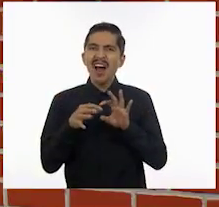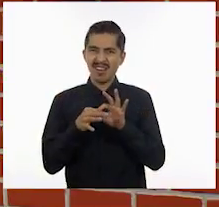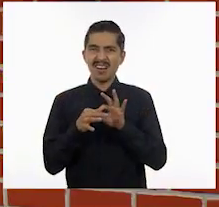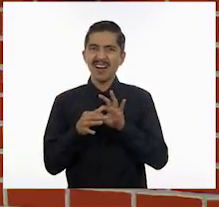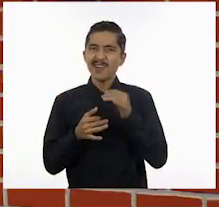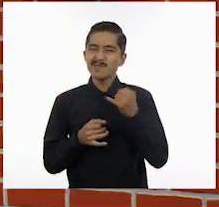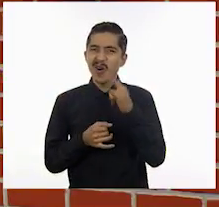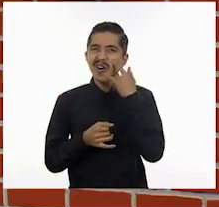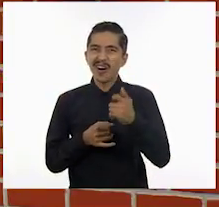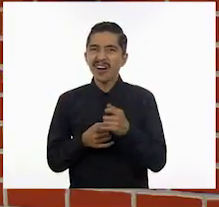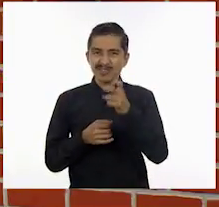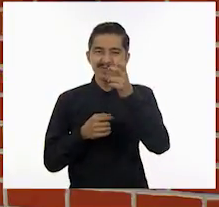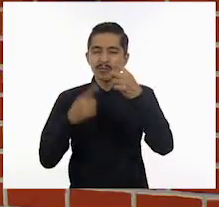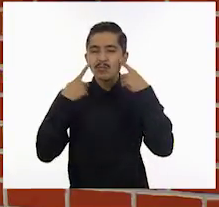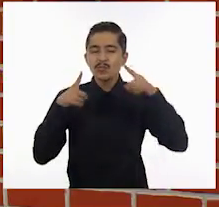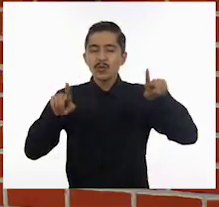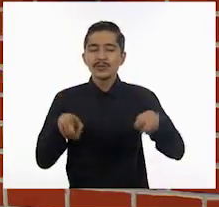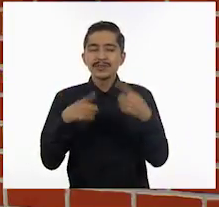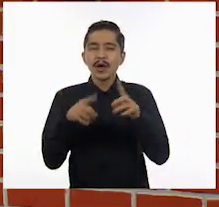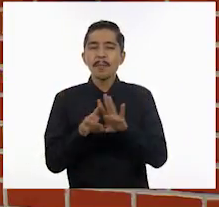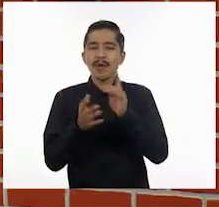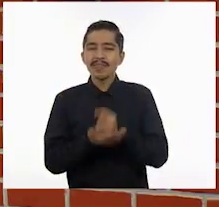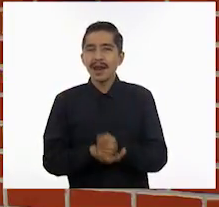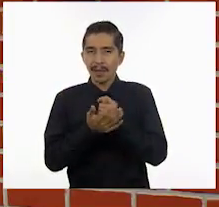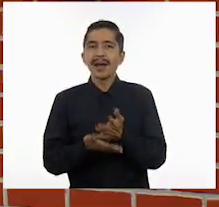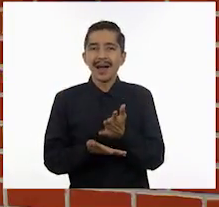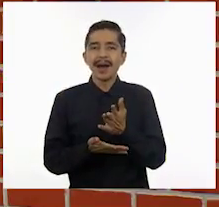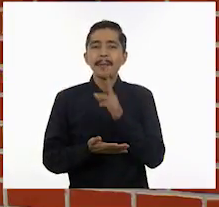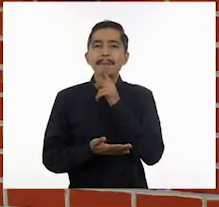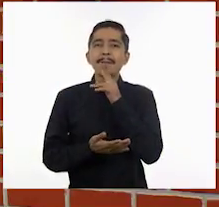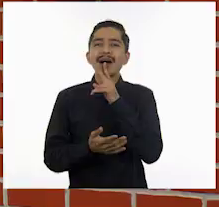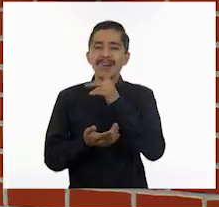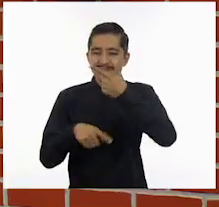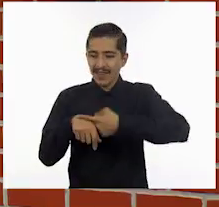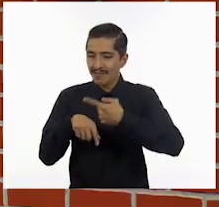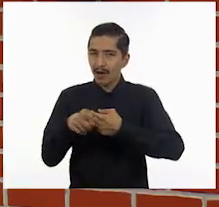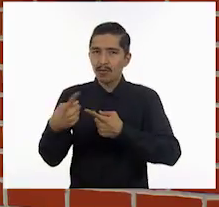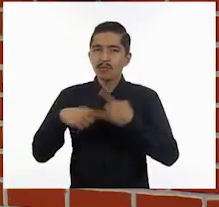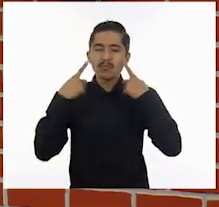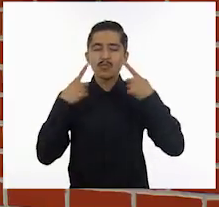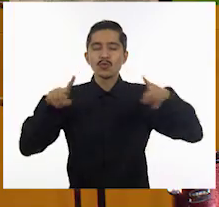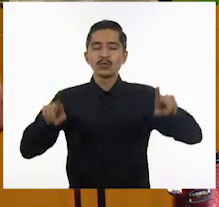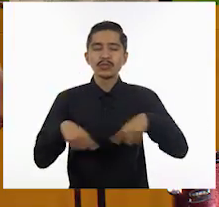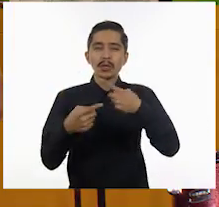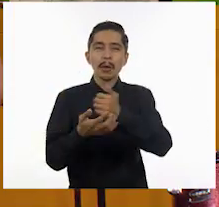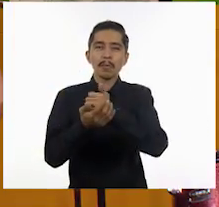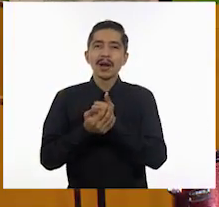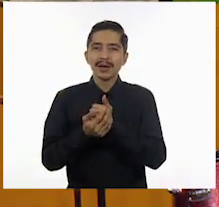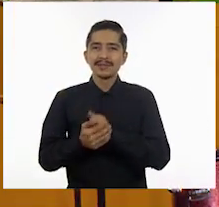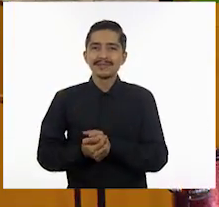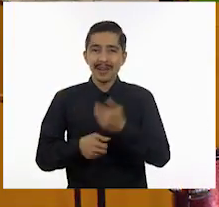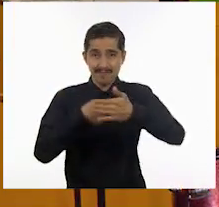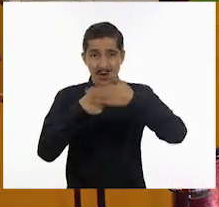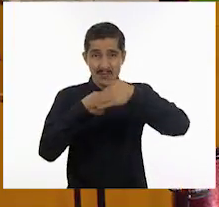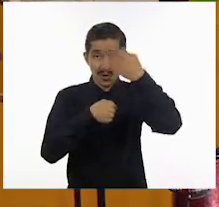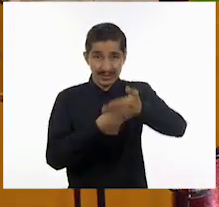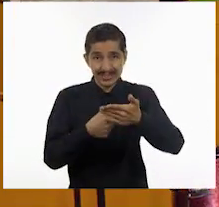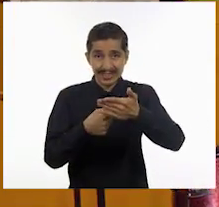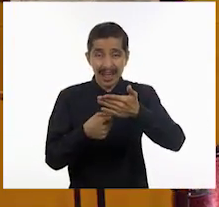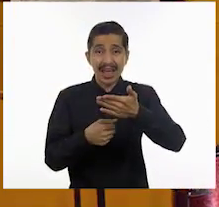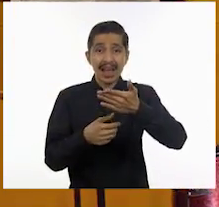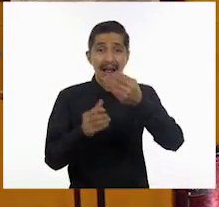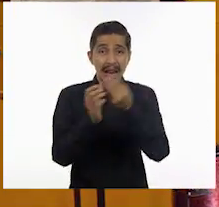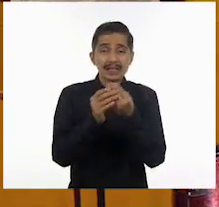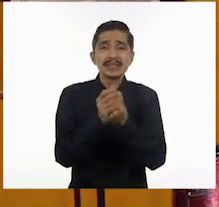una ciencia llamada musicoterapia, que ayuda a mejorar a los enfermos a través de la música. Para el próximo programa vamos